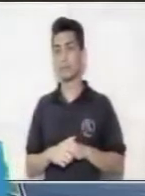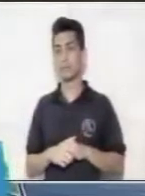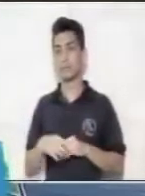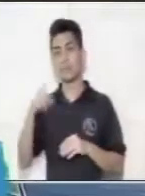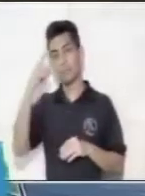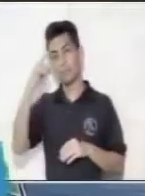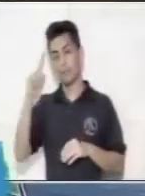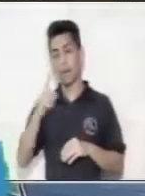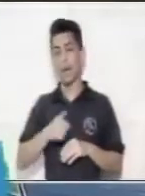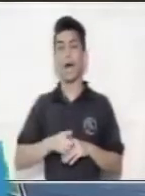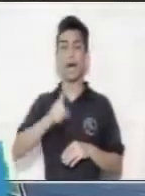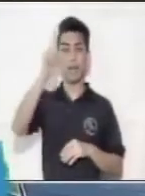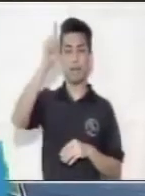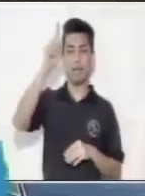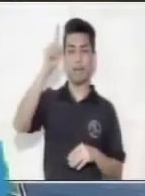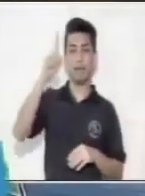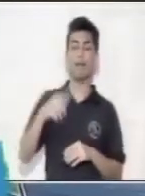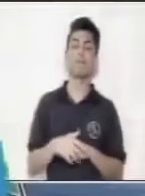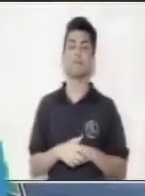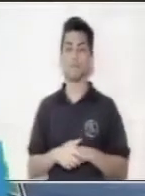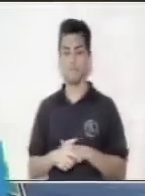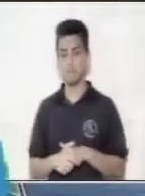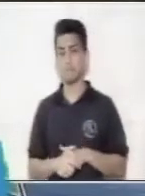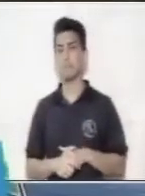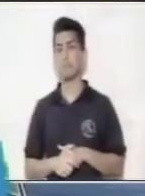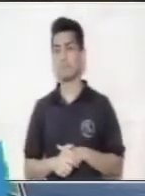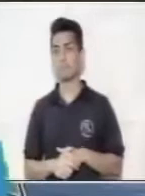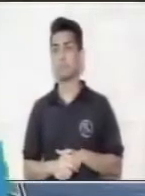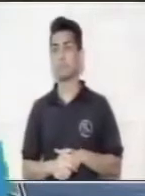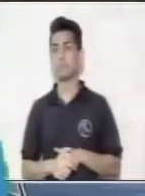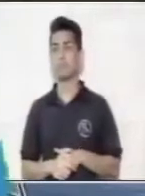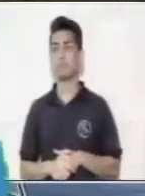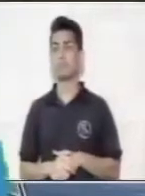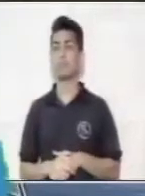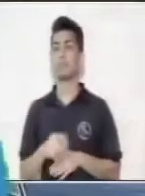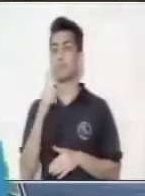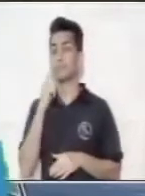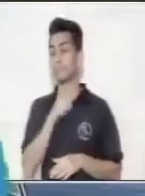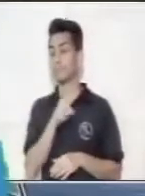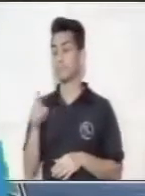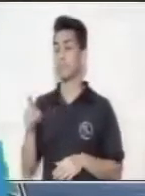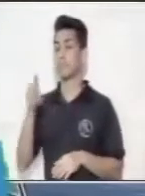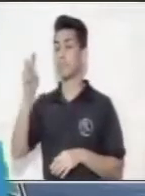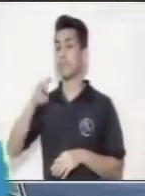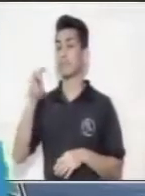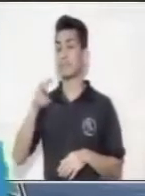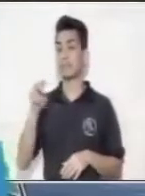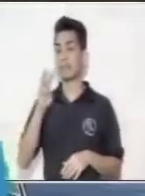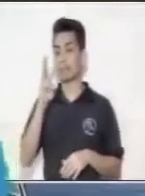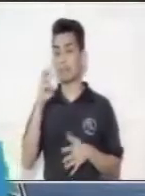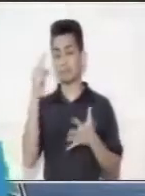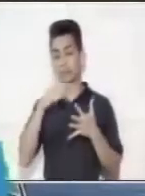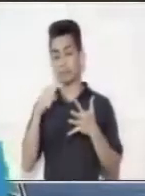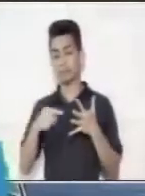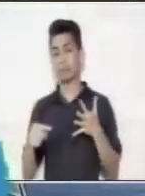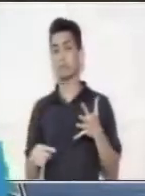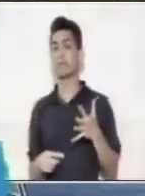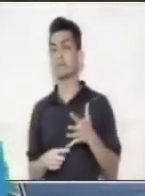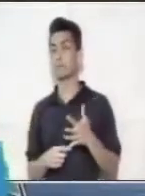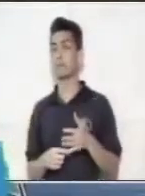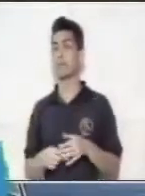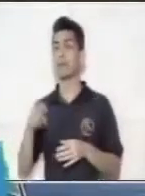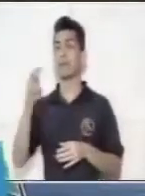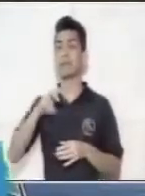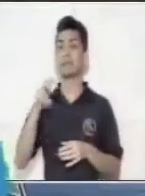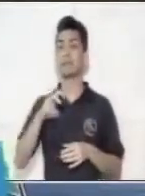hacia arriba, ¿verdad? Entonces vemos que se necesitan esos tres elementos y que se